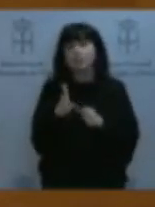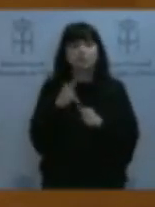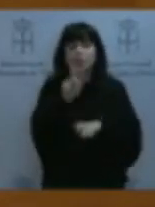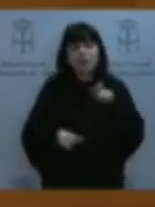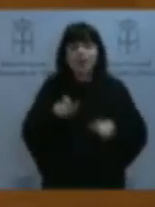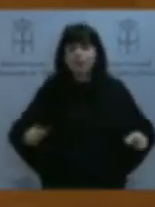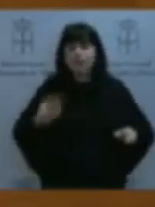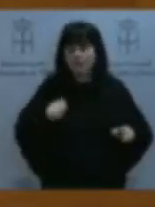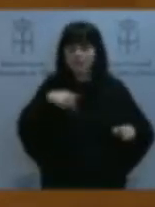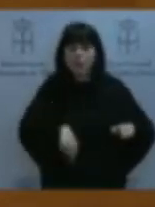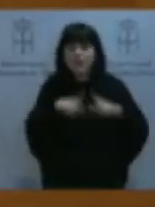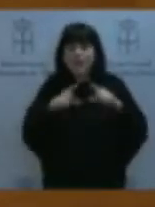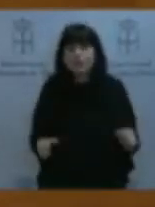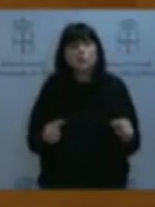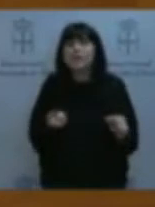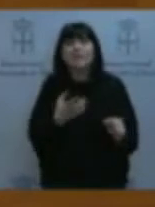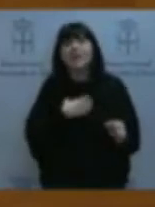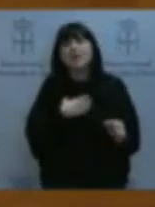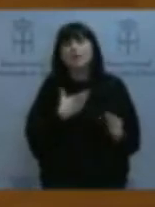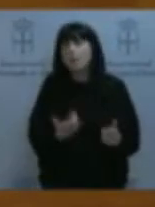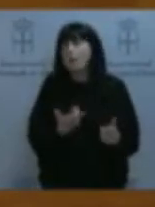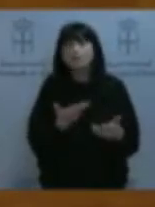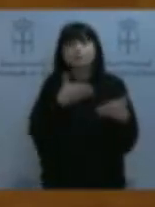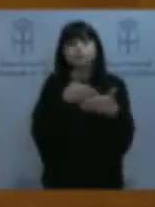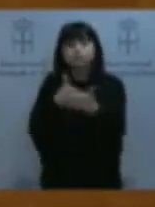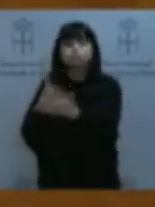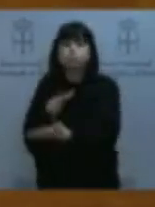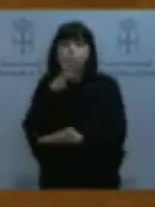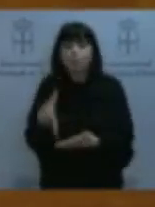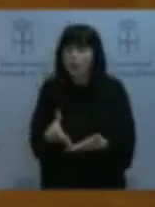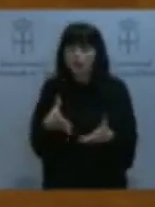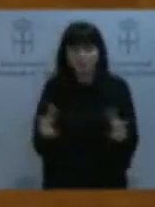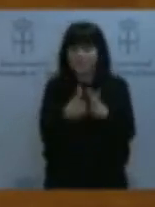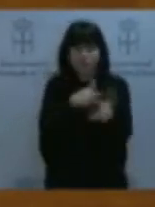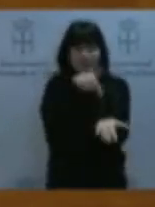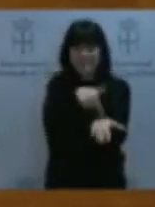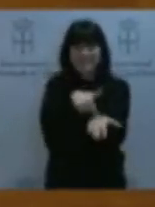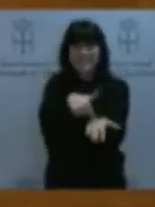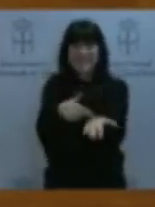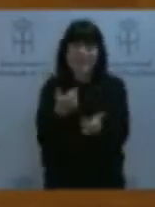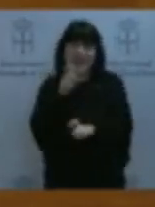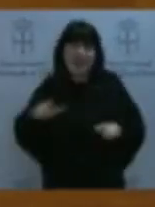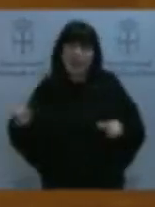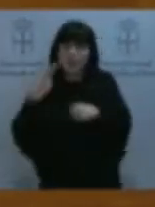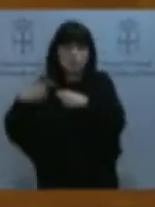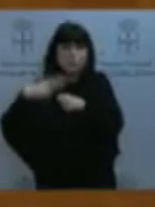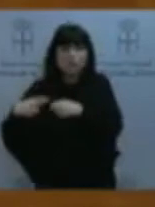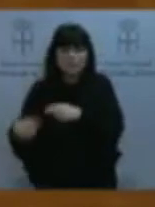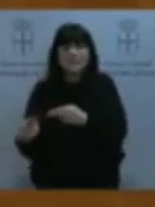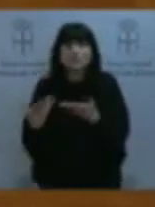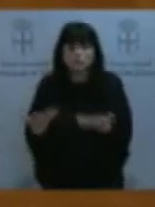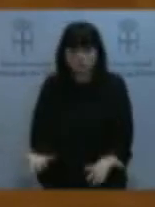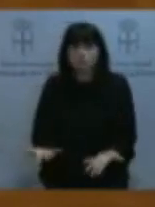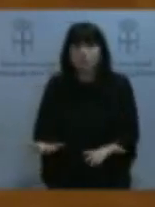puertas al campo, porque las exigencias hoy hacia los poderes públicos por parte de quienes componen esta sociedad ya no son las de hace 30 años. Los